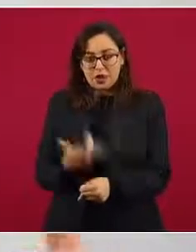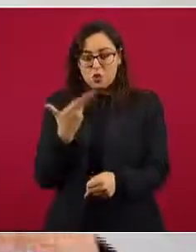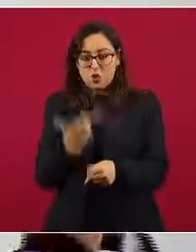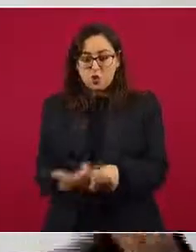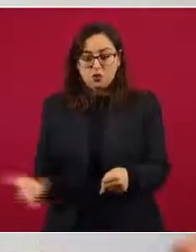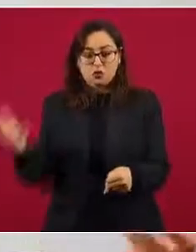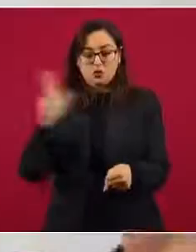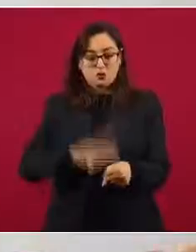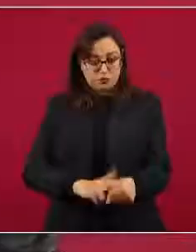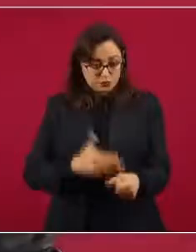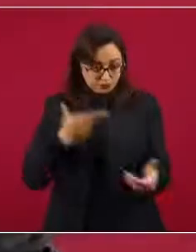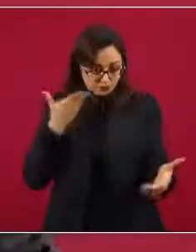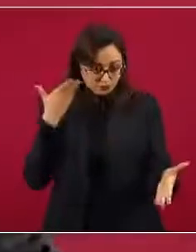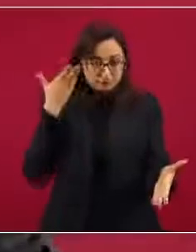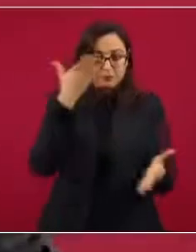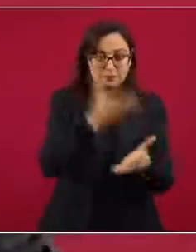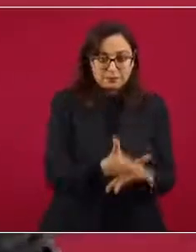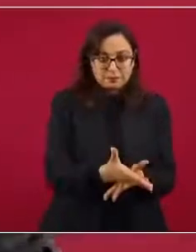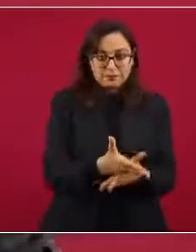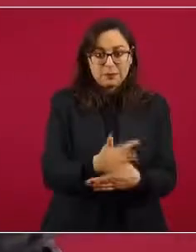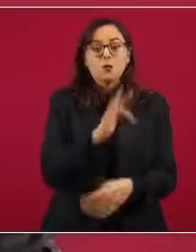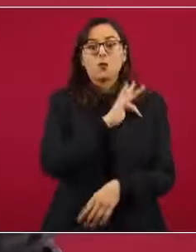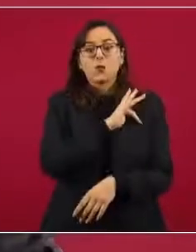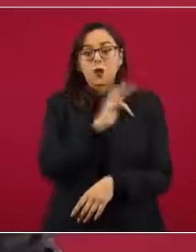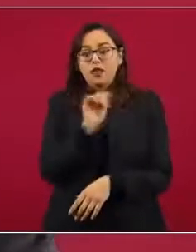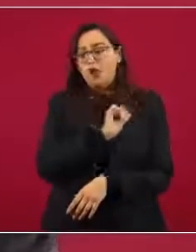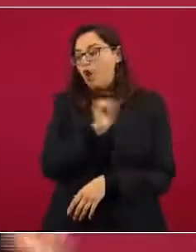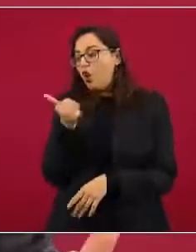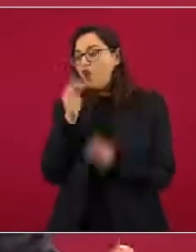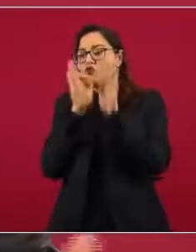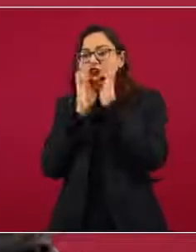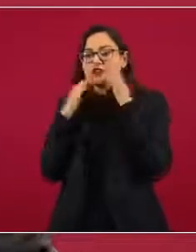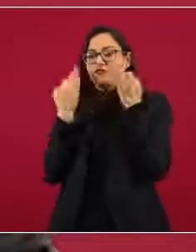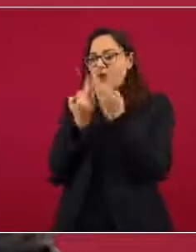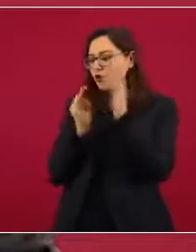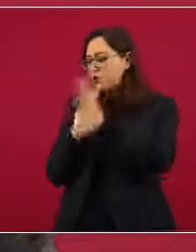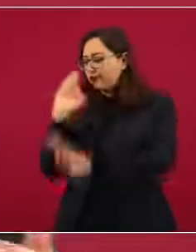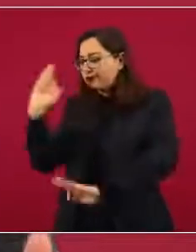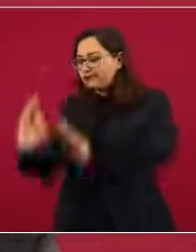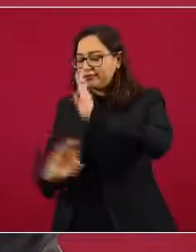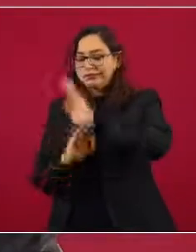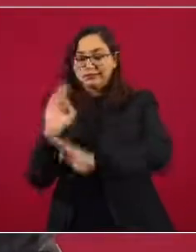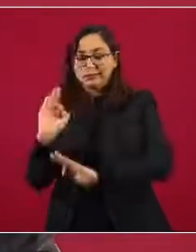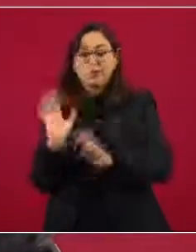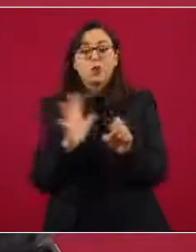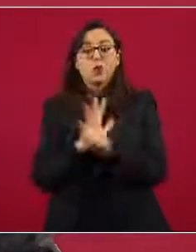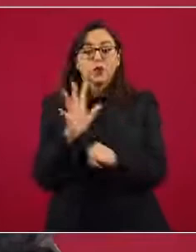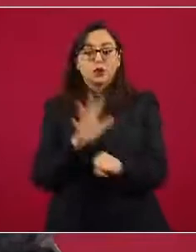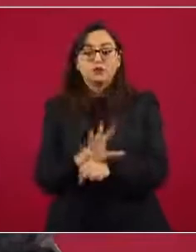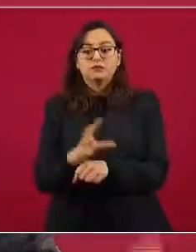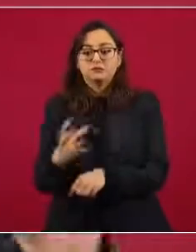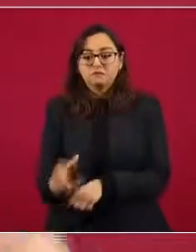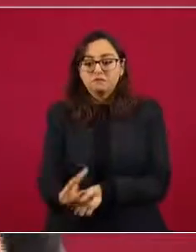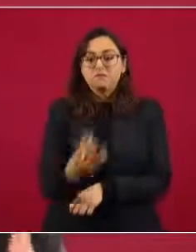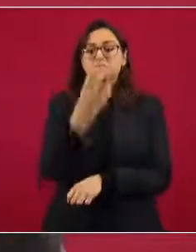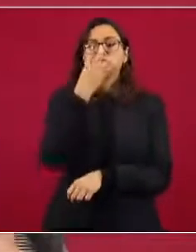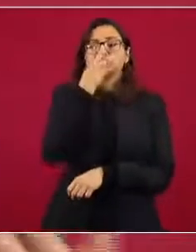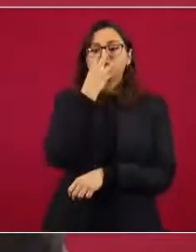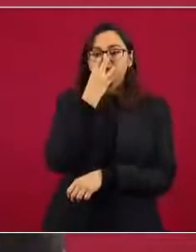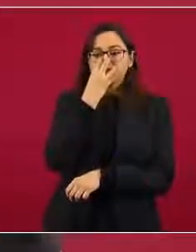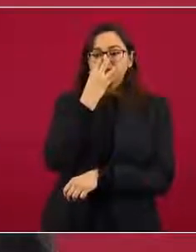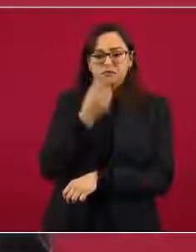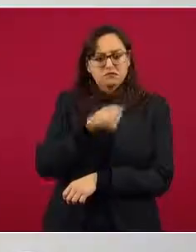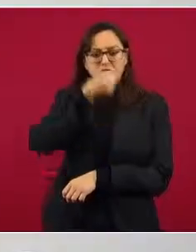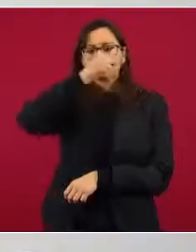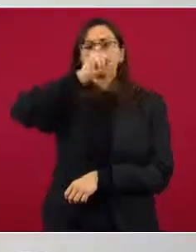hay muchas más intervenciones que se pueden hacer. Una muy importante es oxigenación sin intubación,